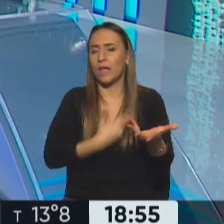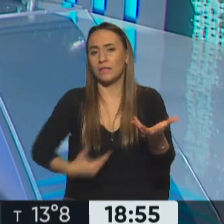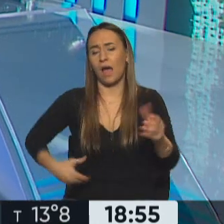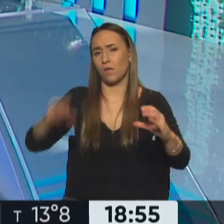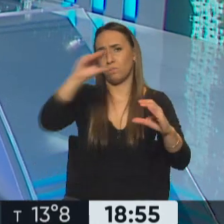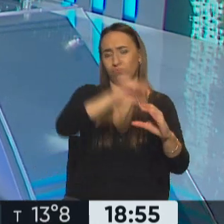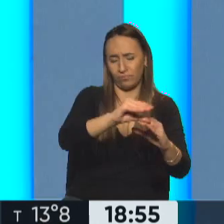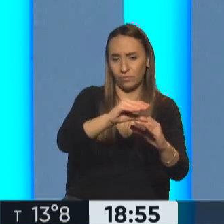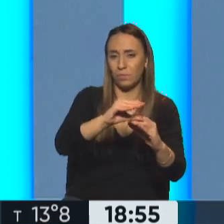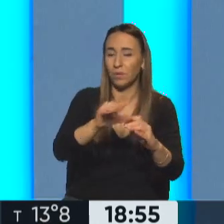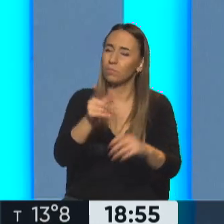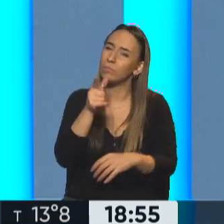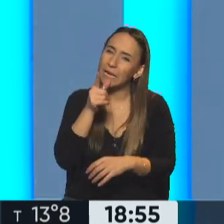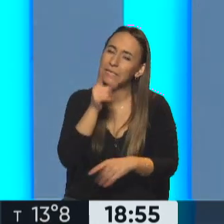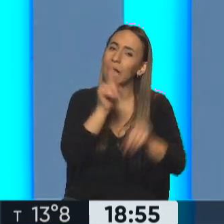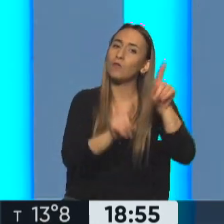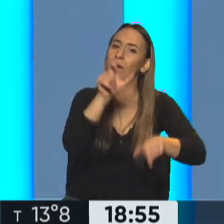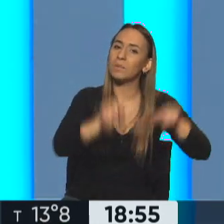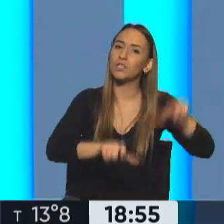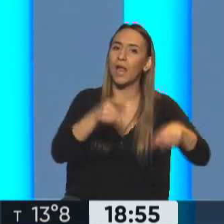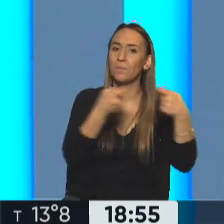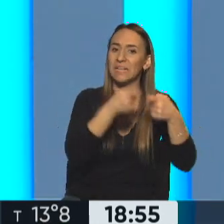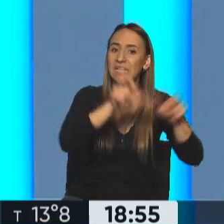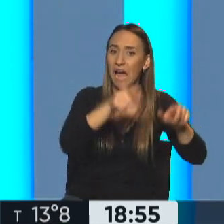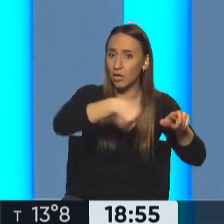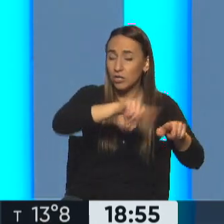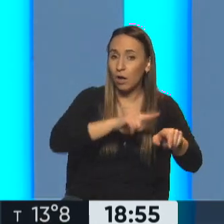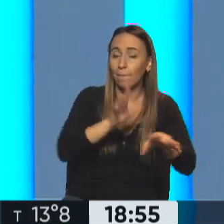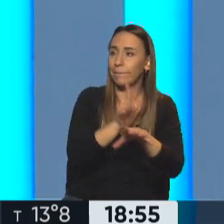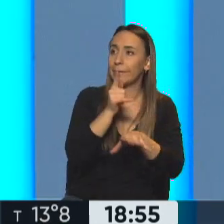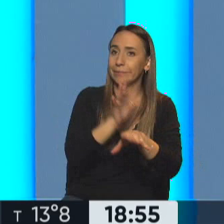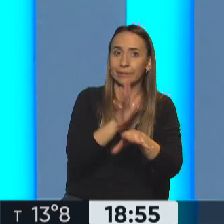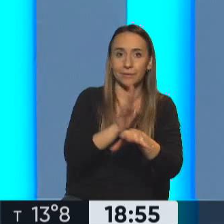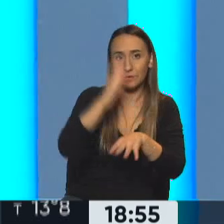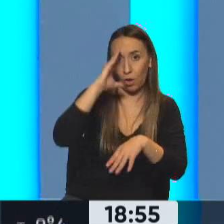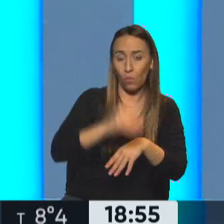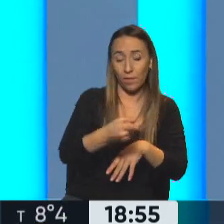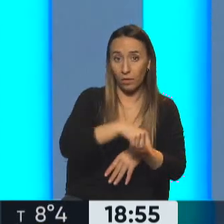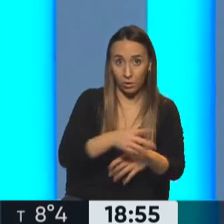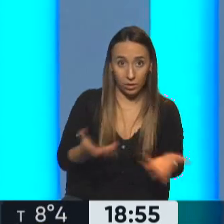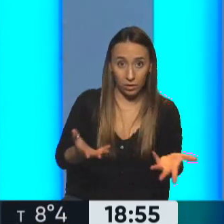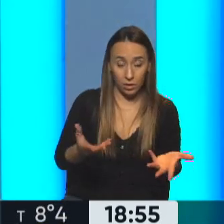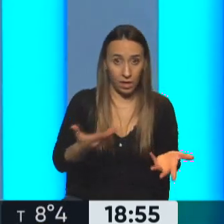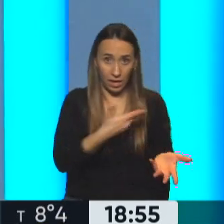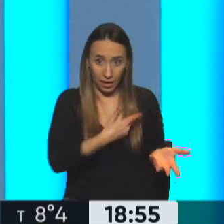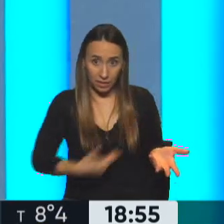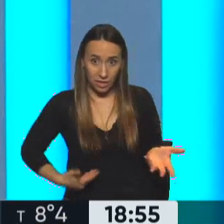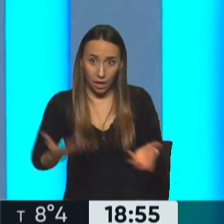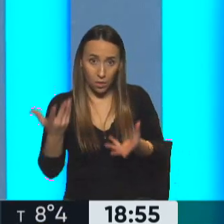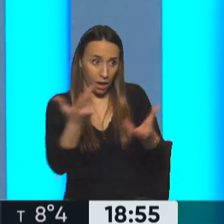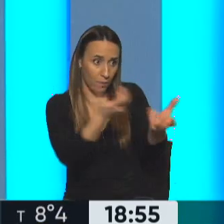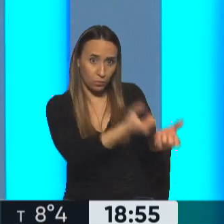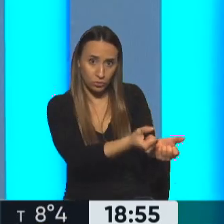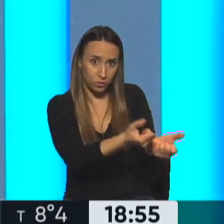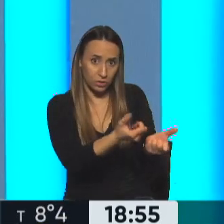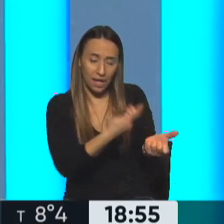sobre todo a algunos empresarios importantes, cuando el Estado los bancó para pagar los